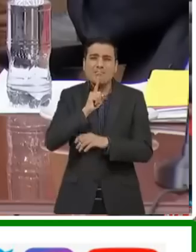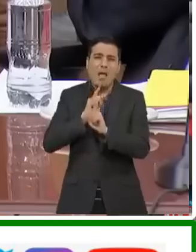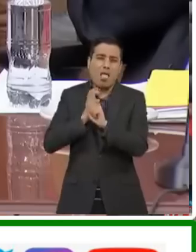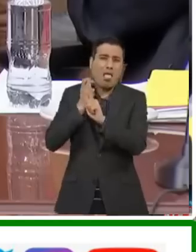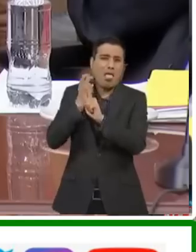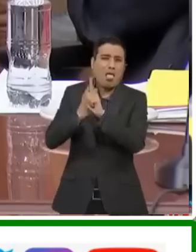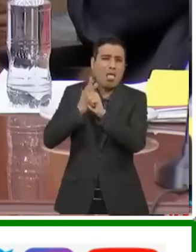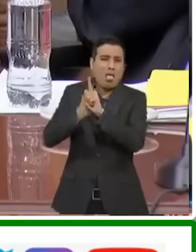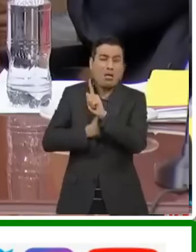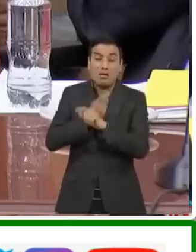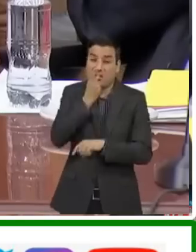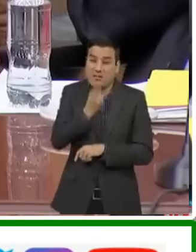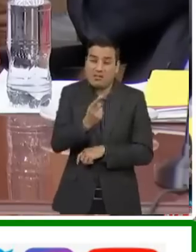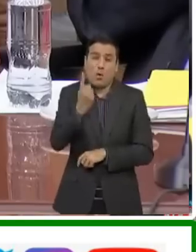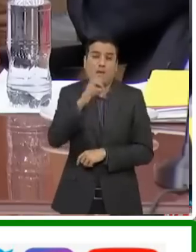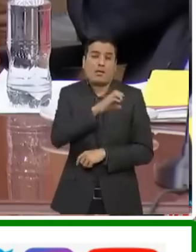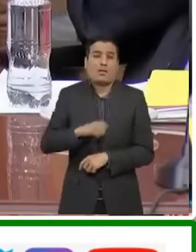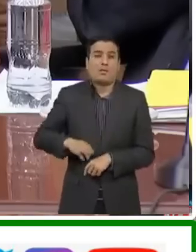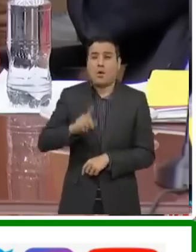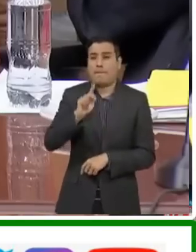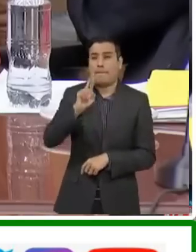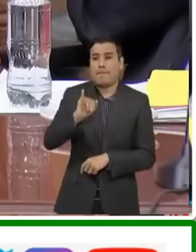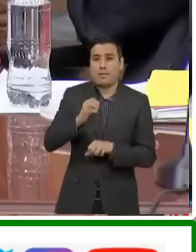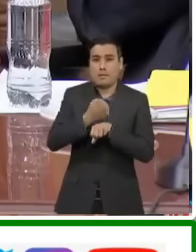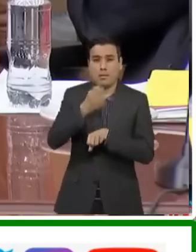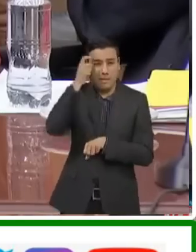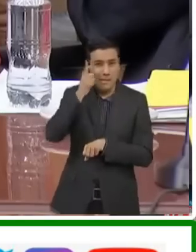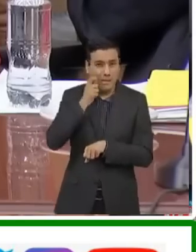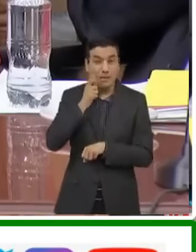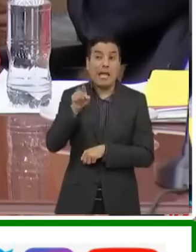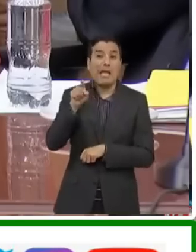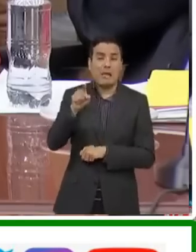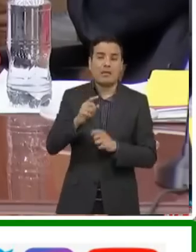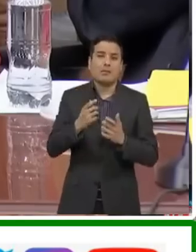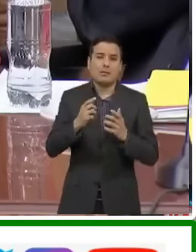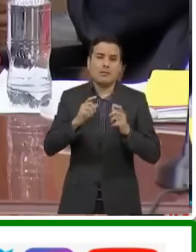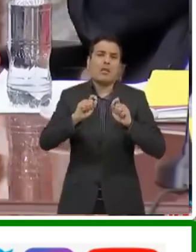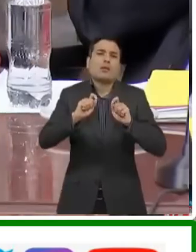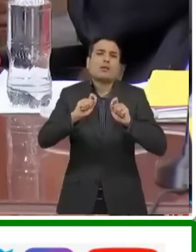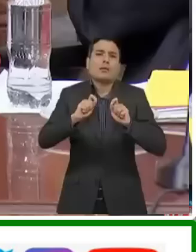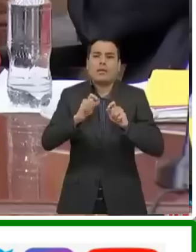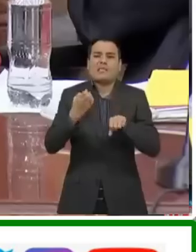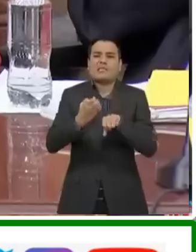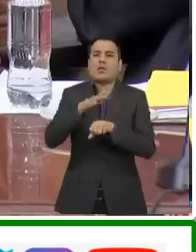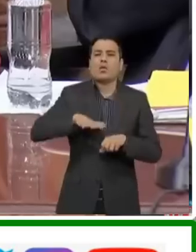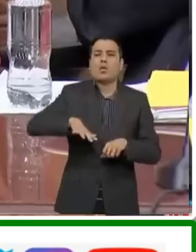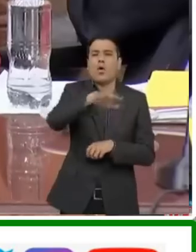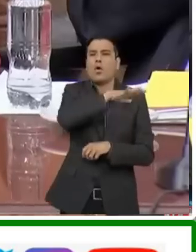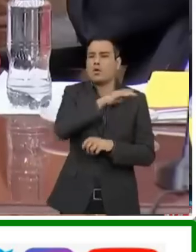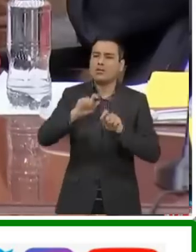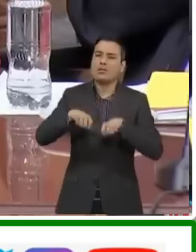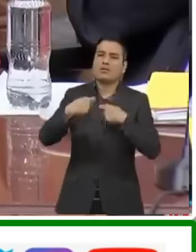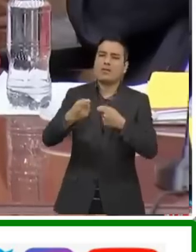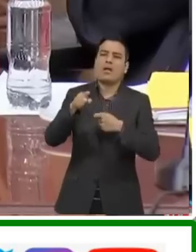información falsa, diciendo que un candidato del PRI en el estado de Guerrero iba a entregar o entregó el estado al crimen